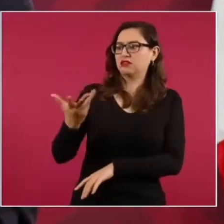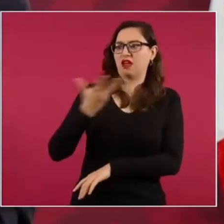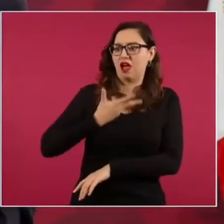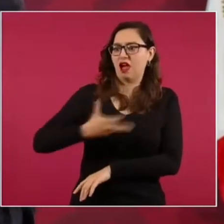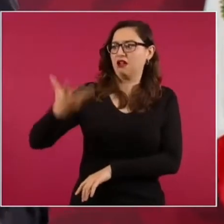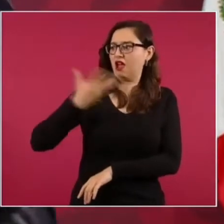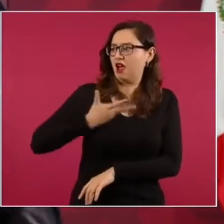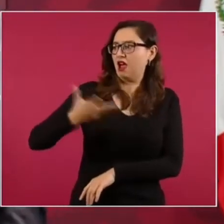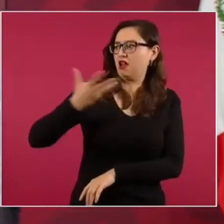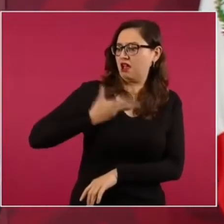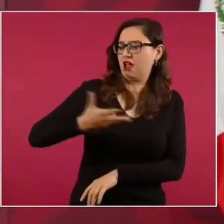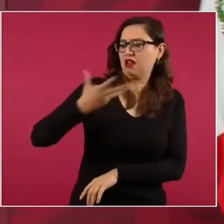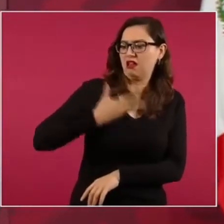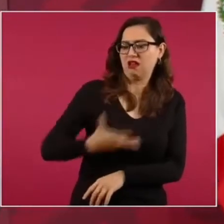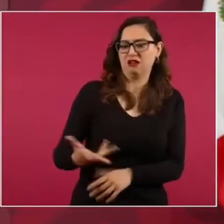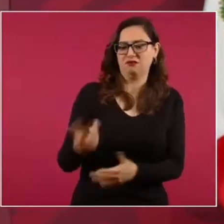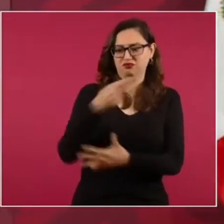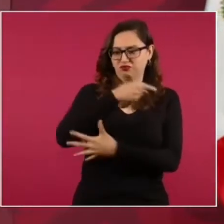Claro,